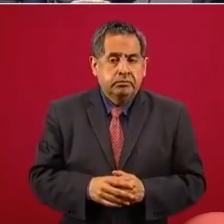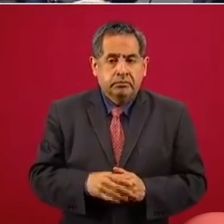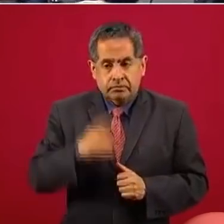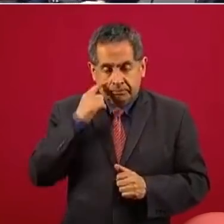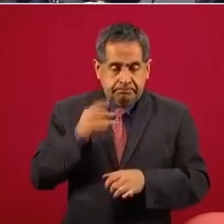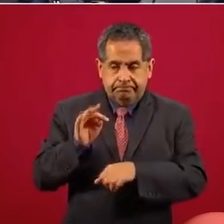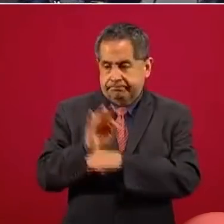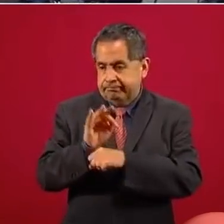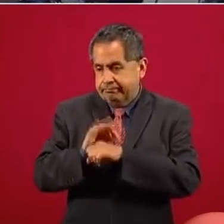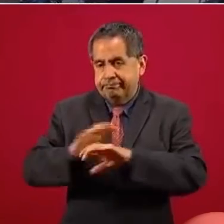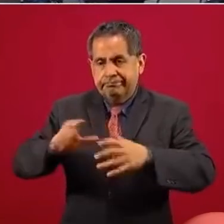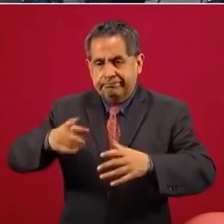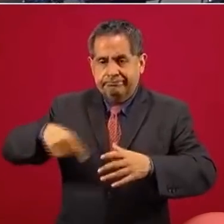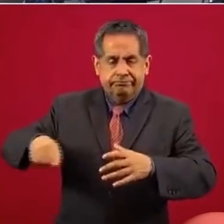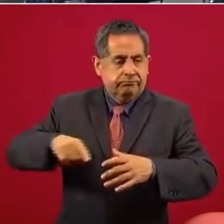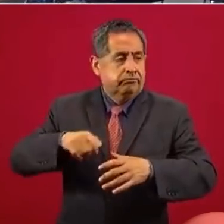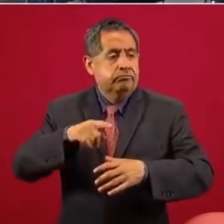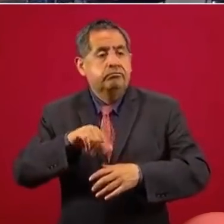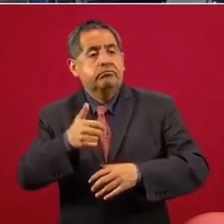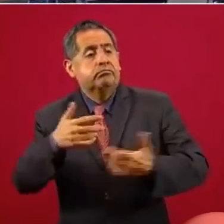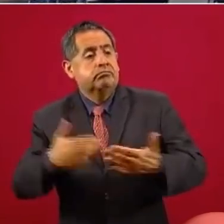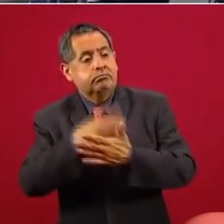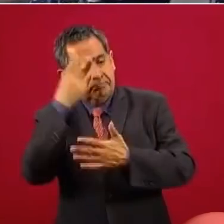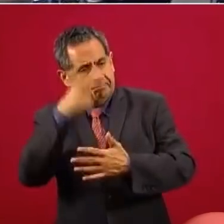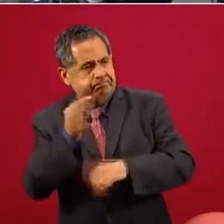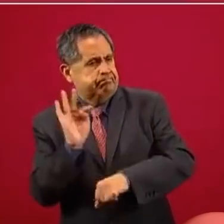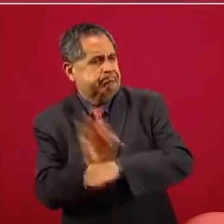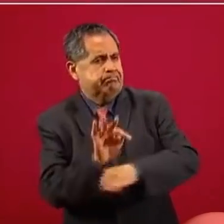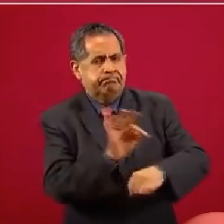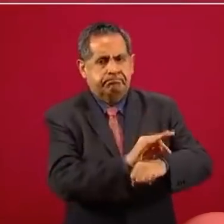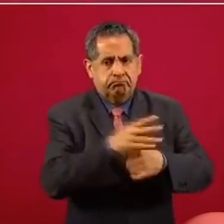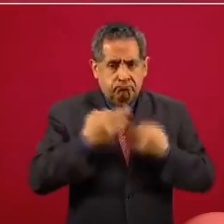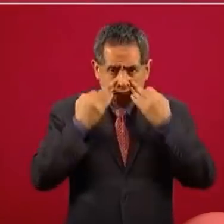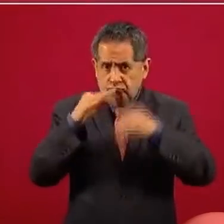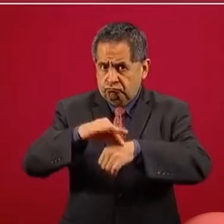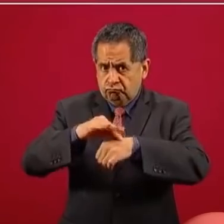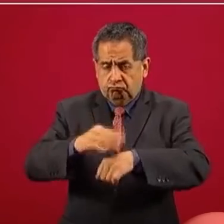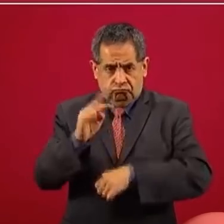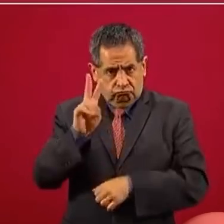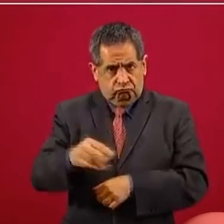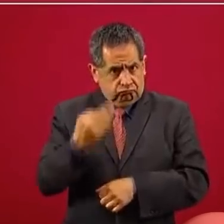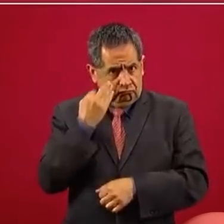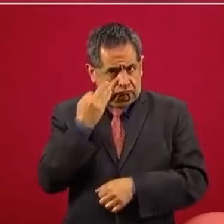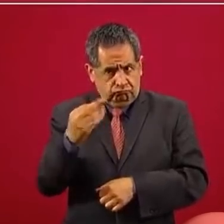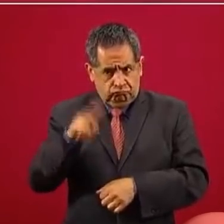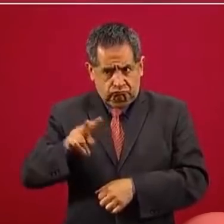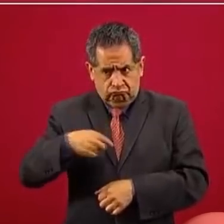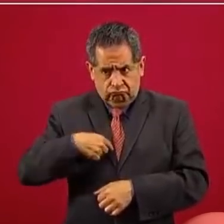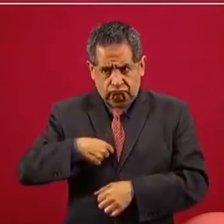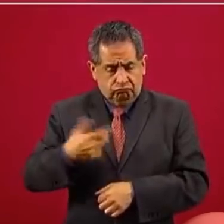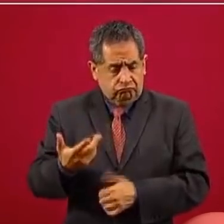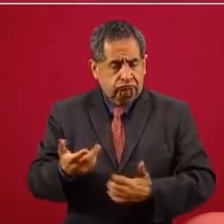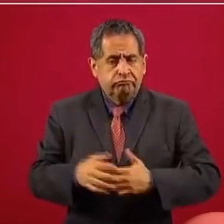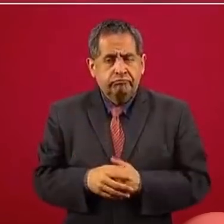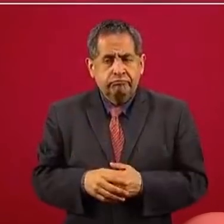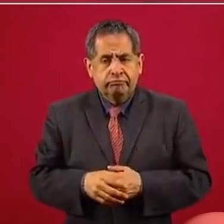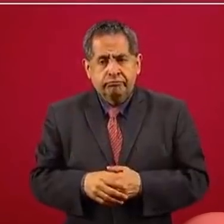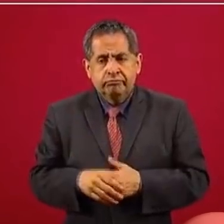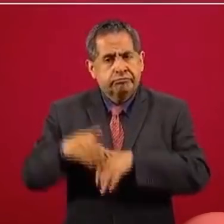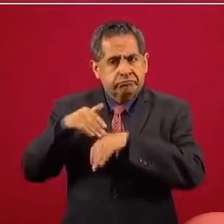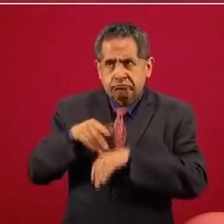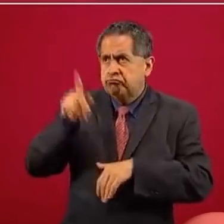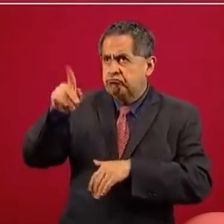a defender a nuestros paisanos. Me consta de que se